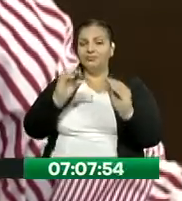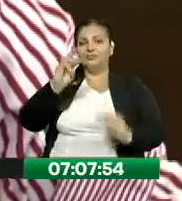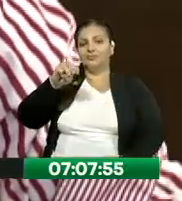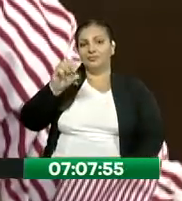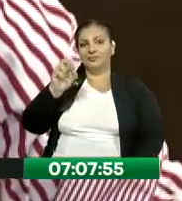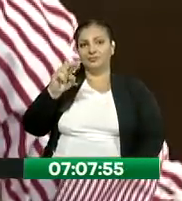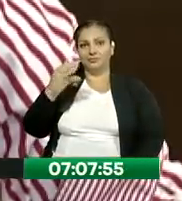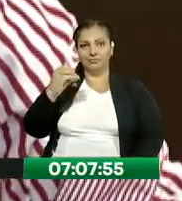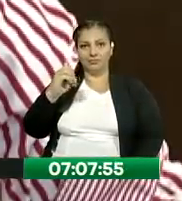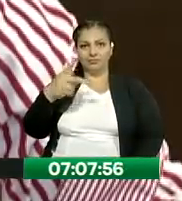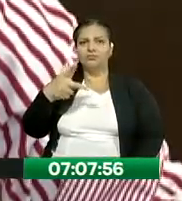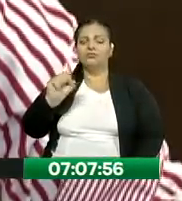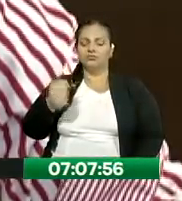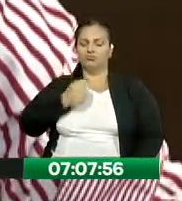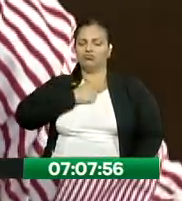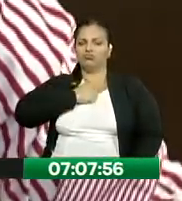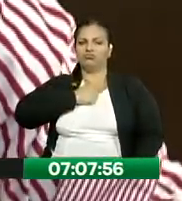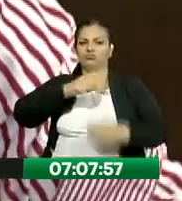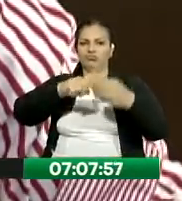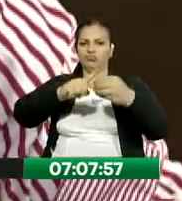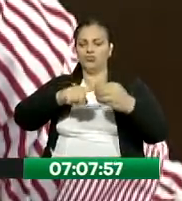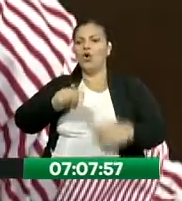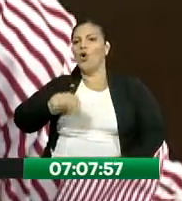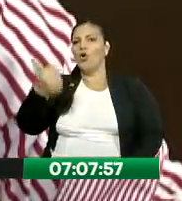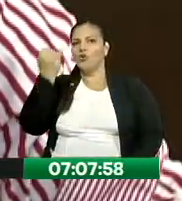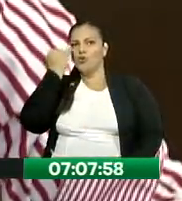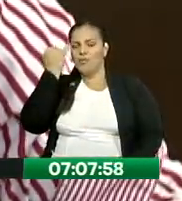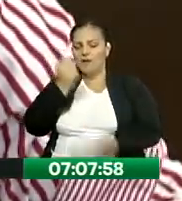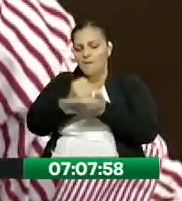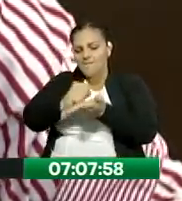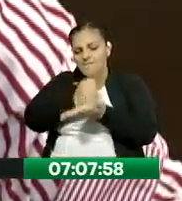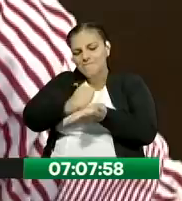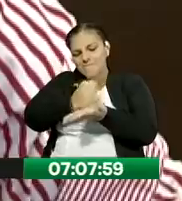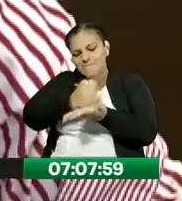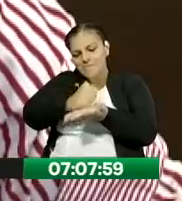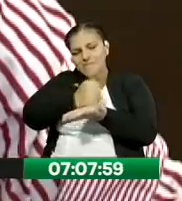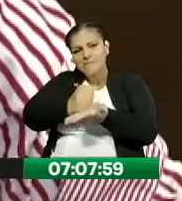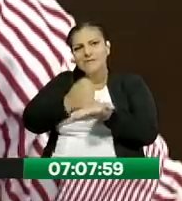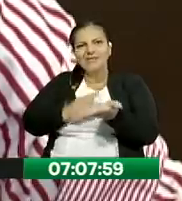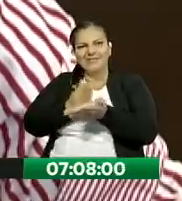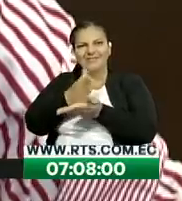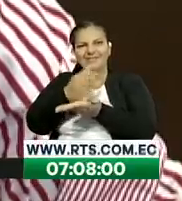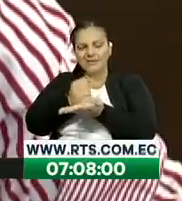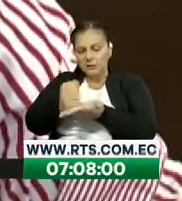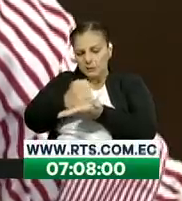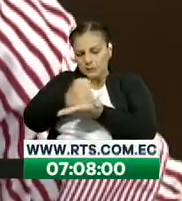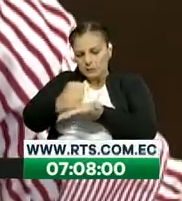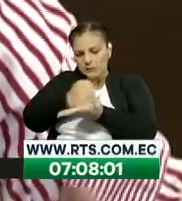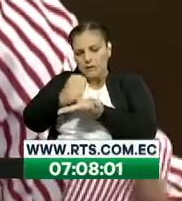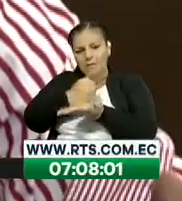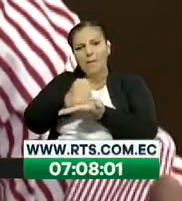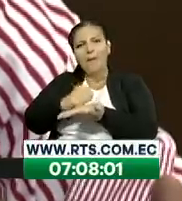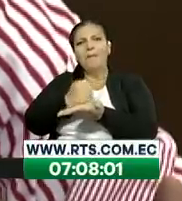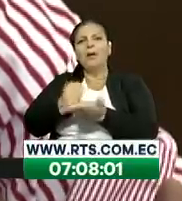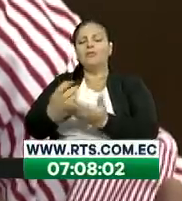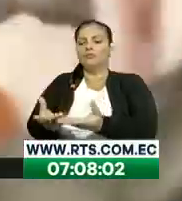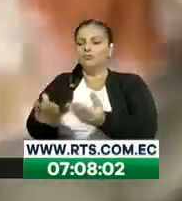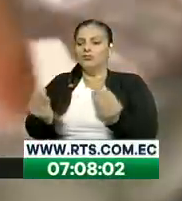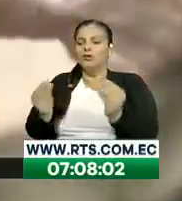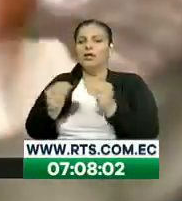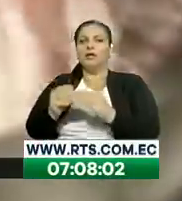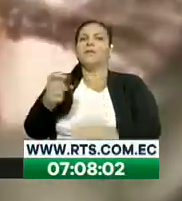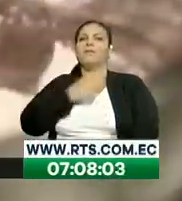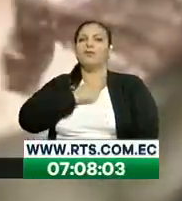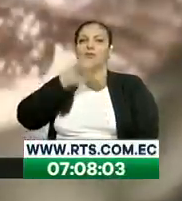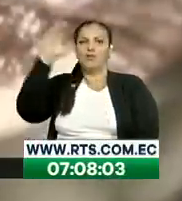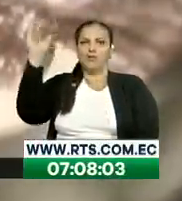costa, de choclo, de camote y hasta de viento. Los quiteños hacen empanada de todo.